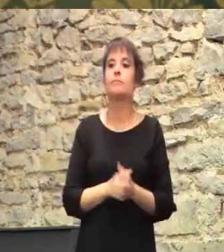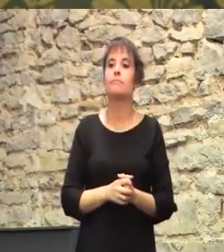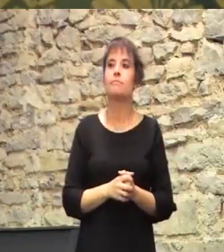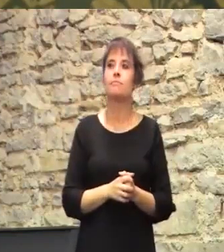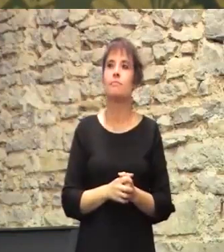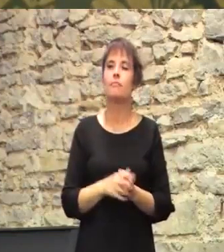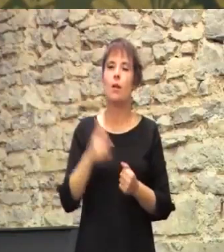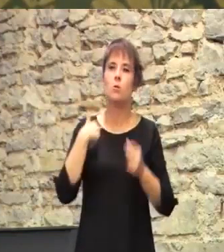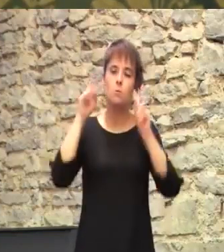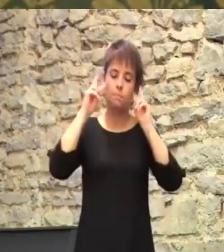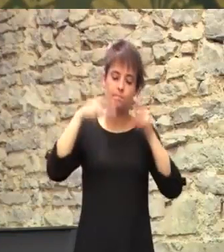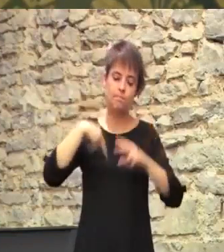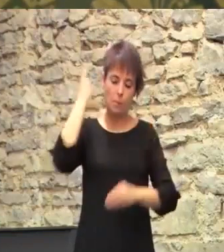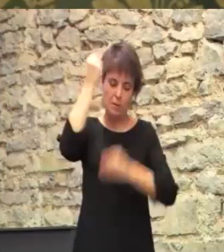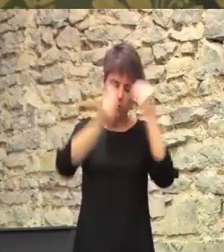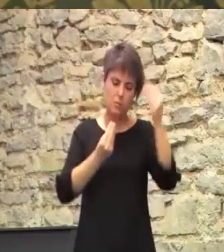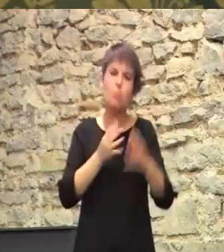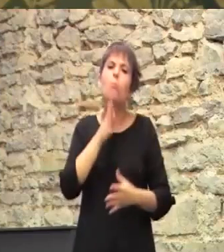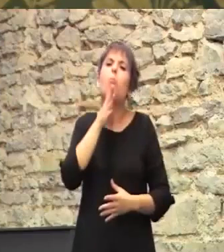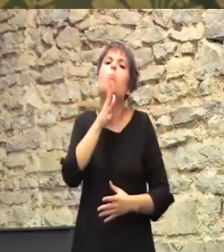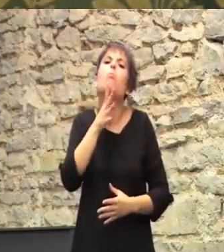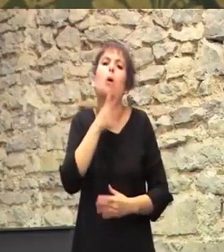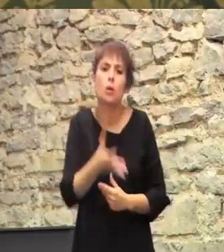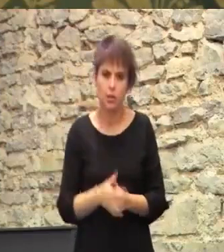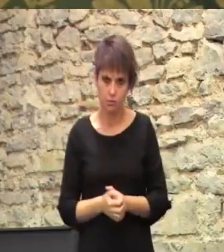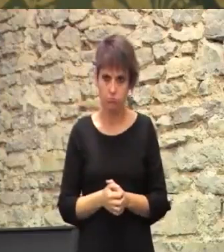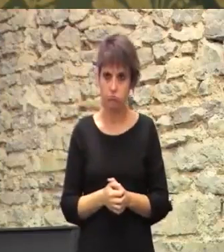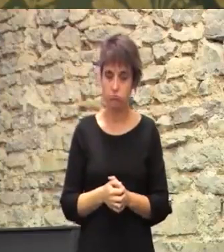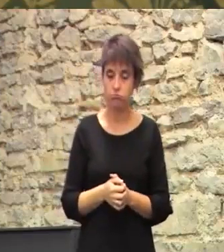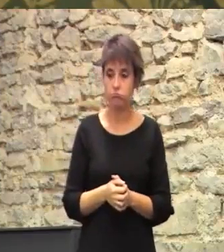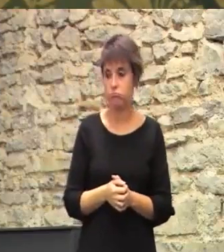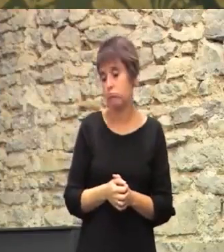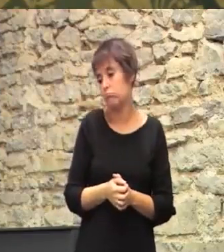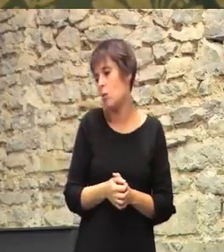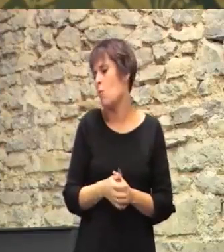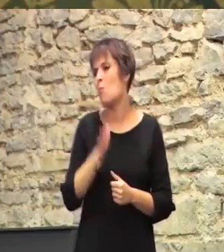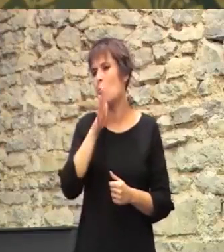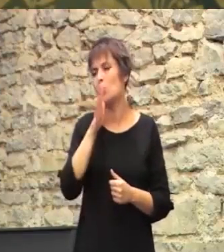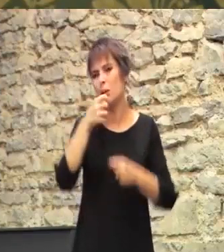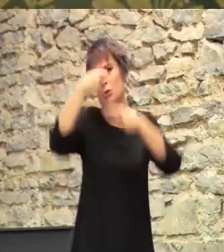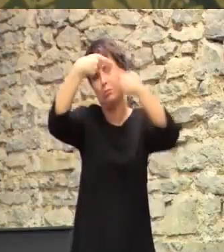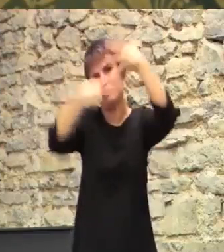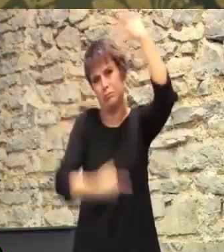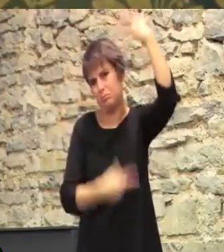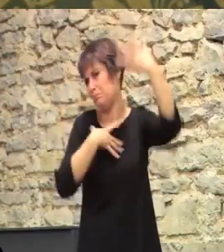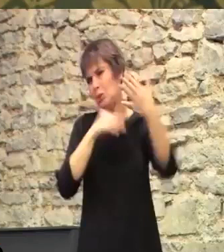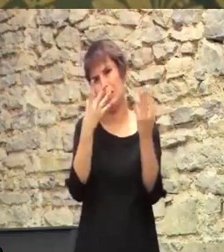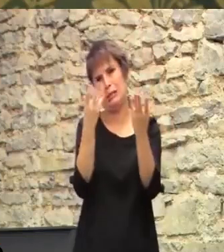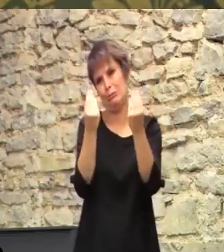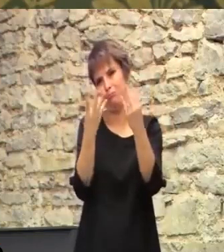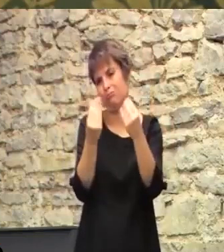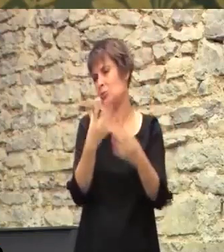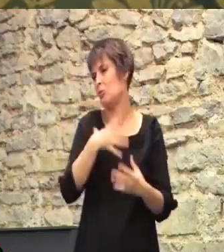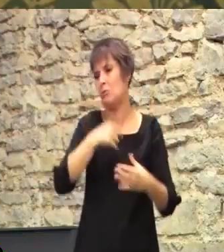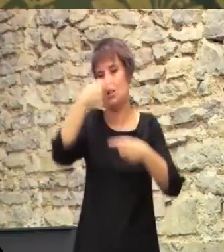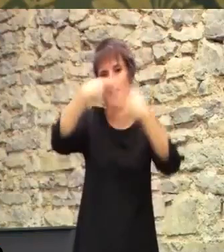y yo me preguntaba bueno pero por qué sucede seguramente hay muchos motivos por los que sucede esta